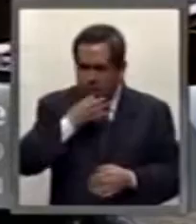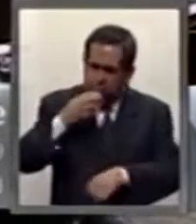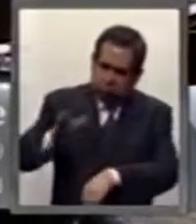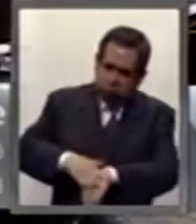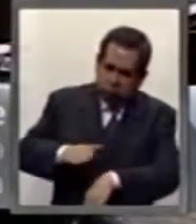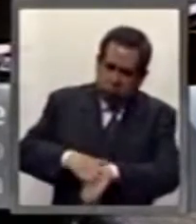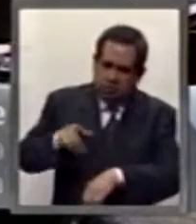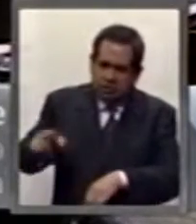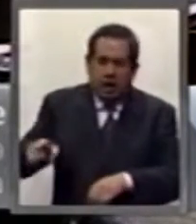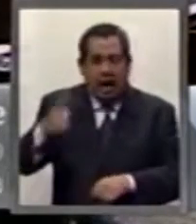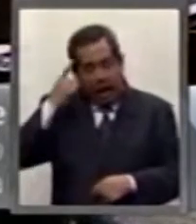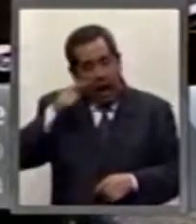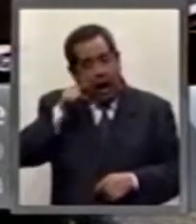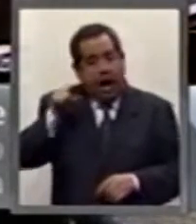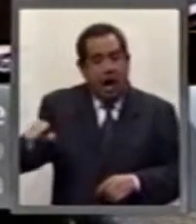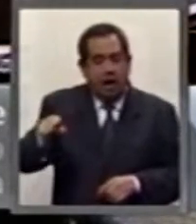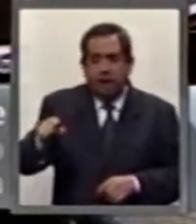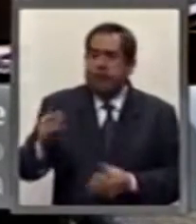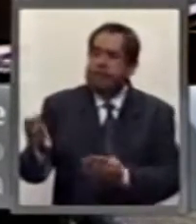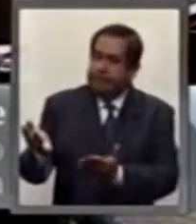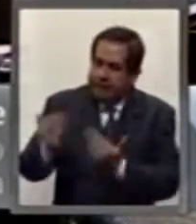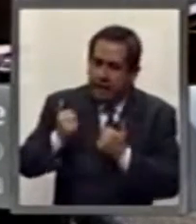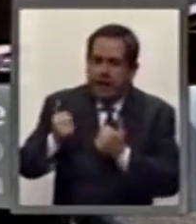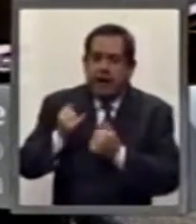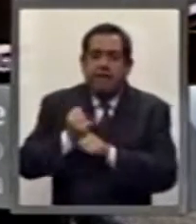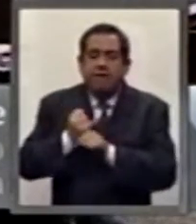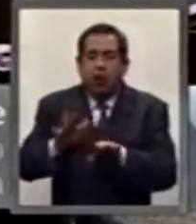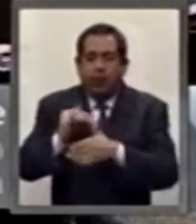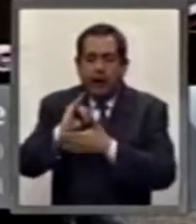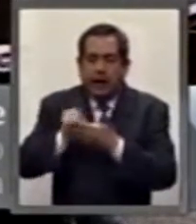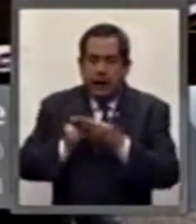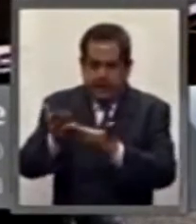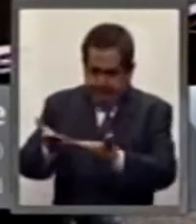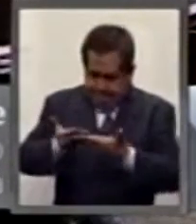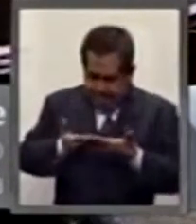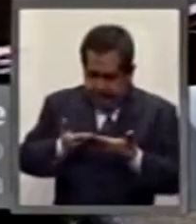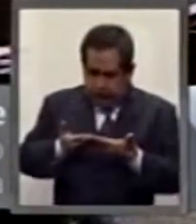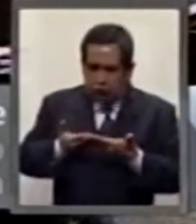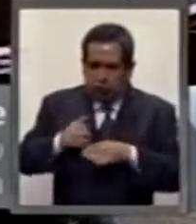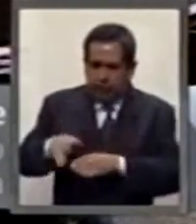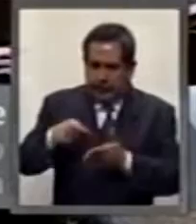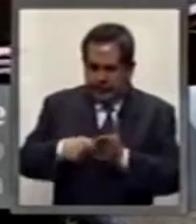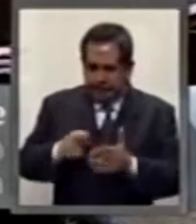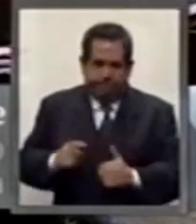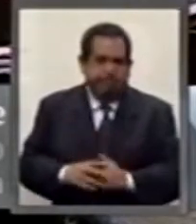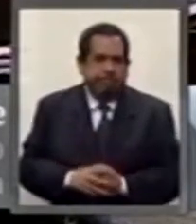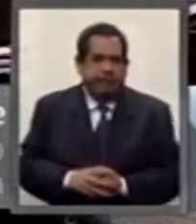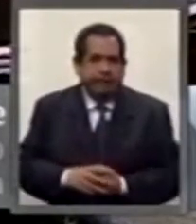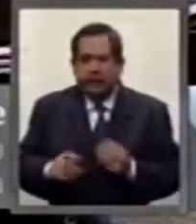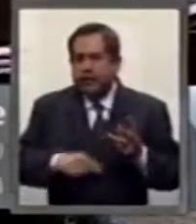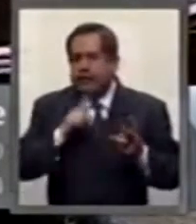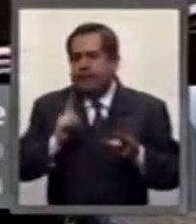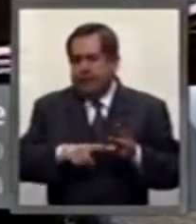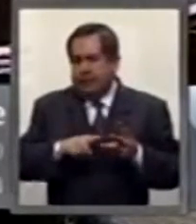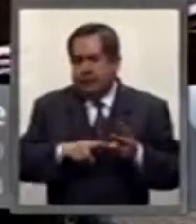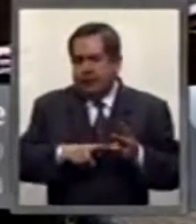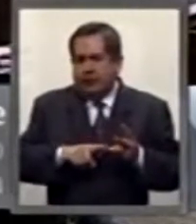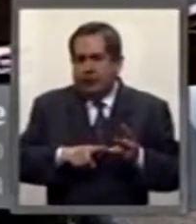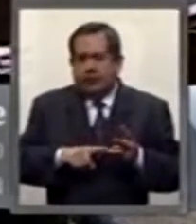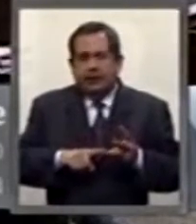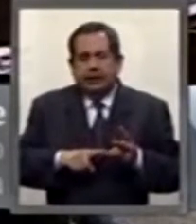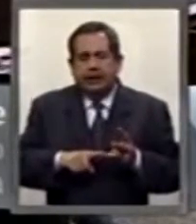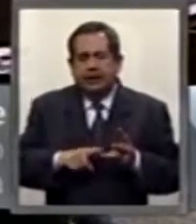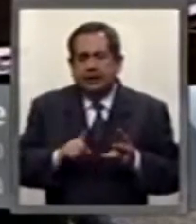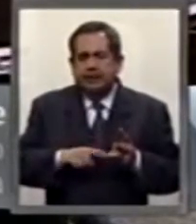exhorto es para que se nos remita el informe conforme a la ley. El siguiente punto